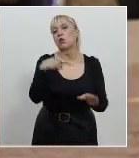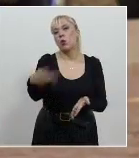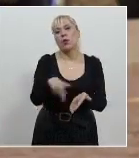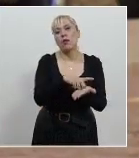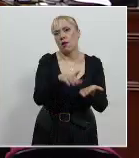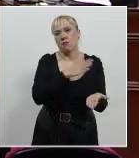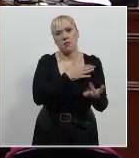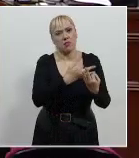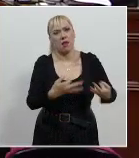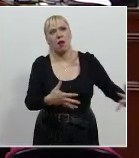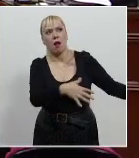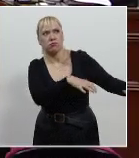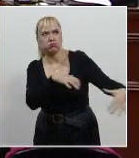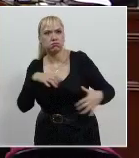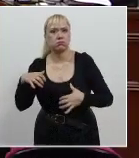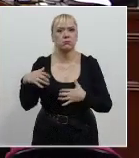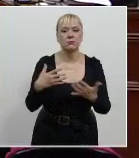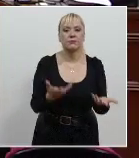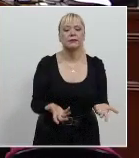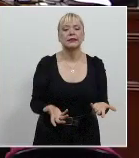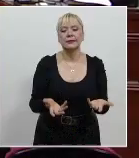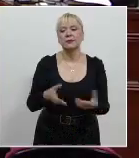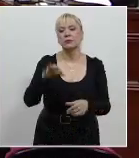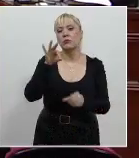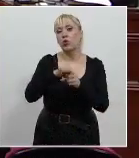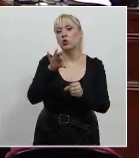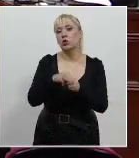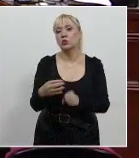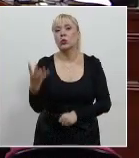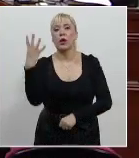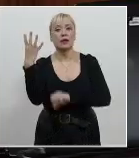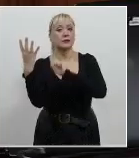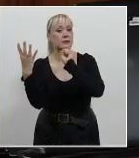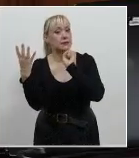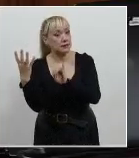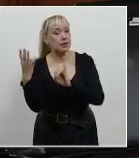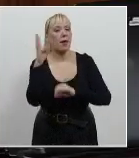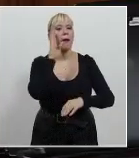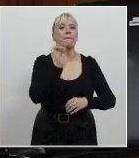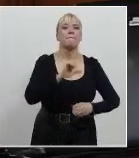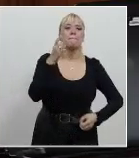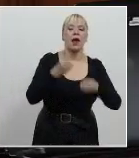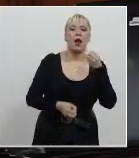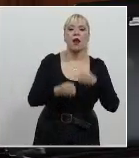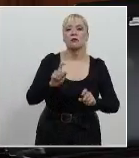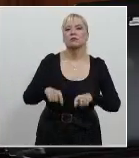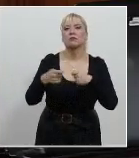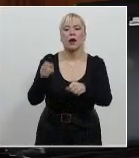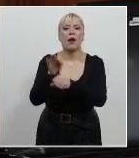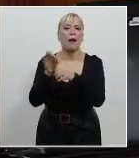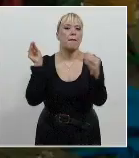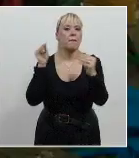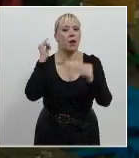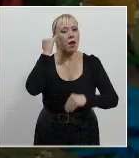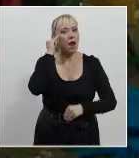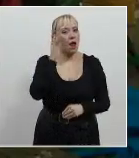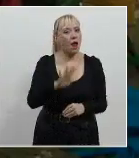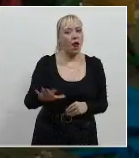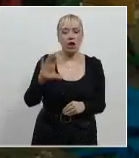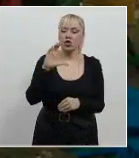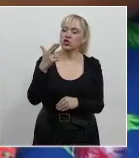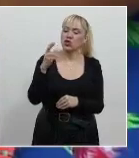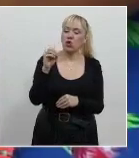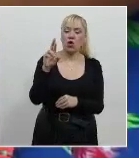las mismas tierras. En este asunto, por mayoría de 4 votos, las y los ministros concedieron el amparo a la comunidad indígena